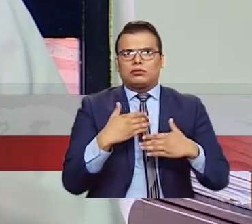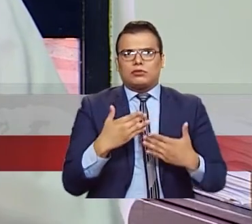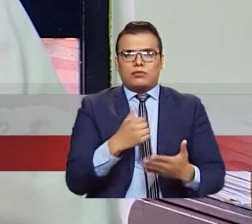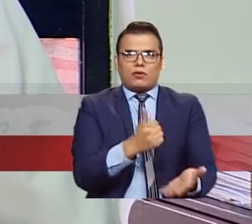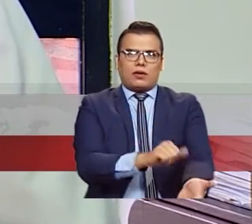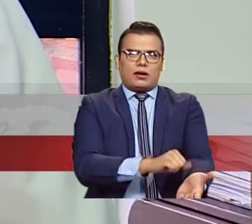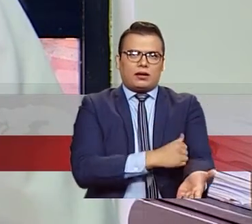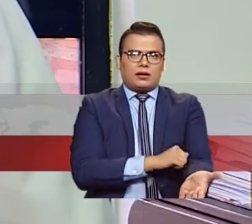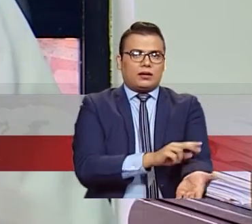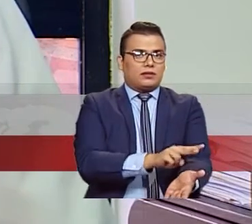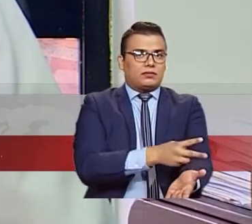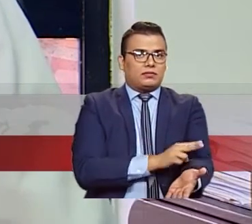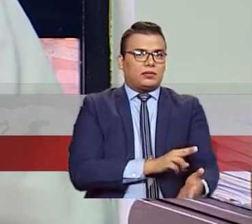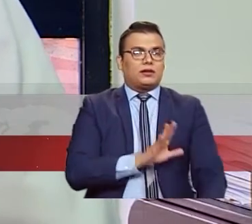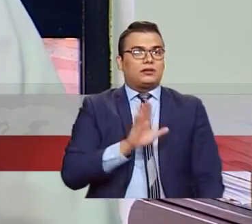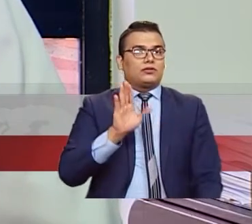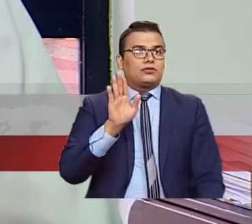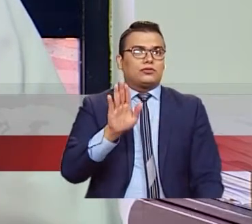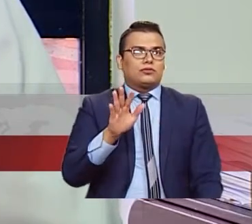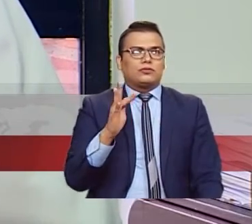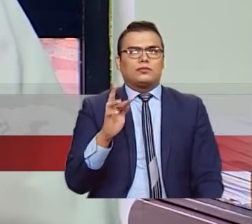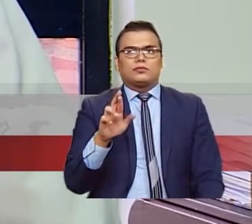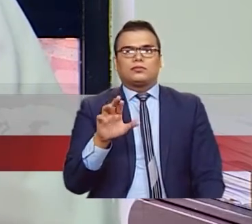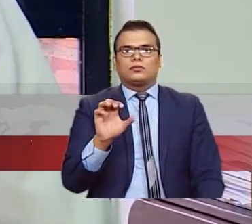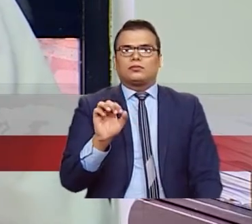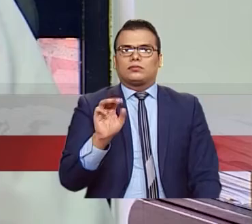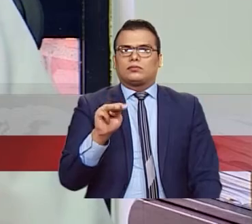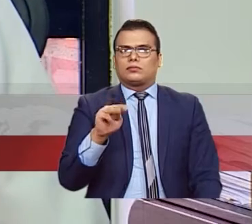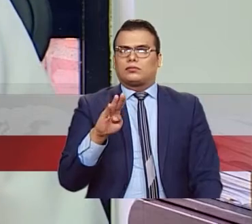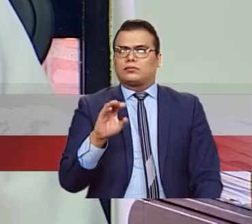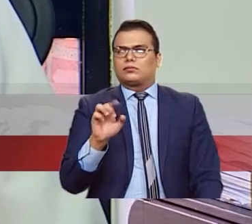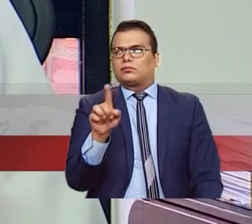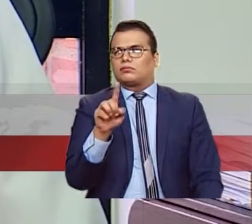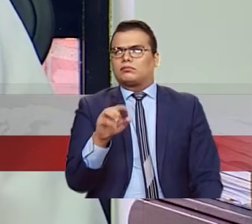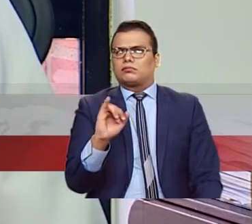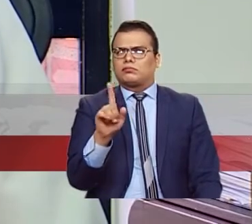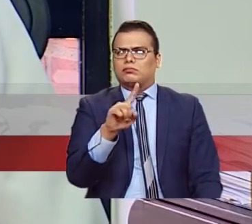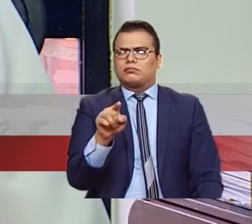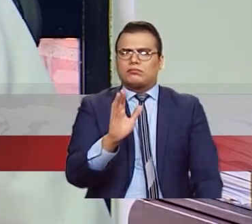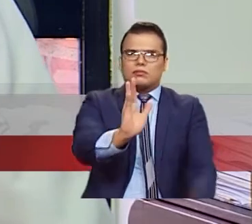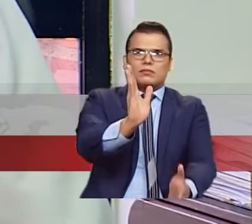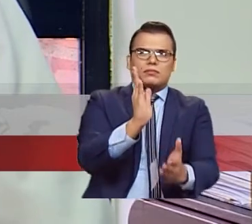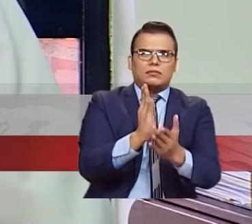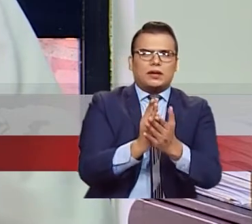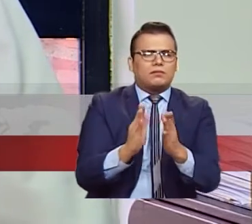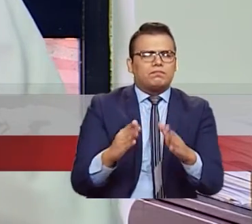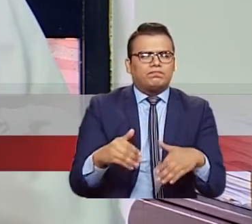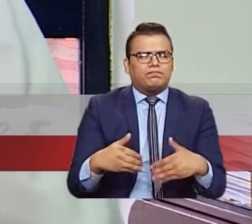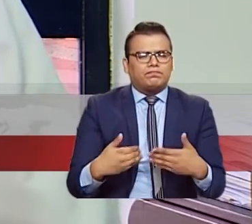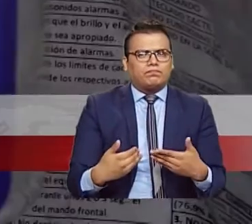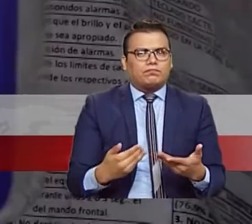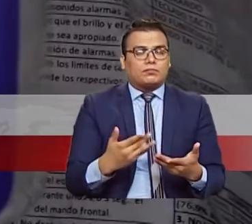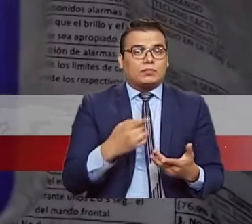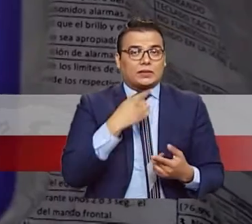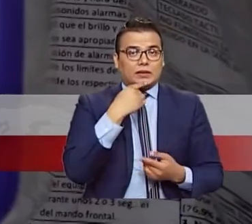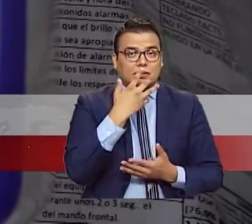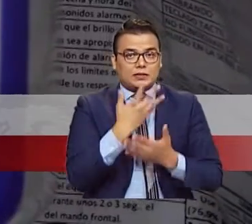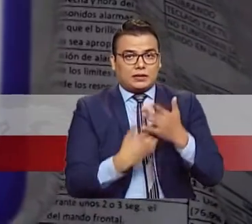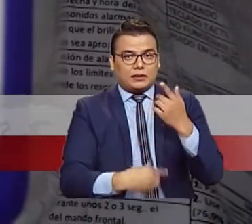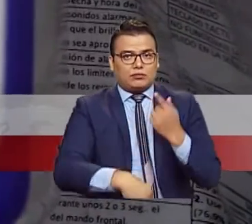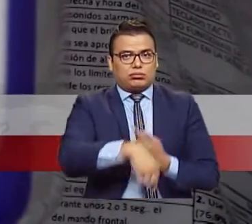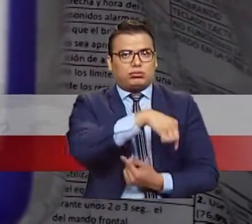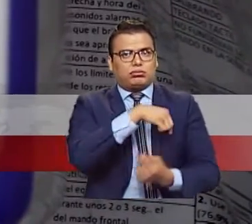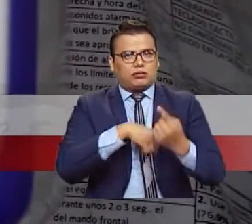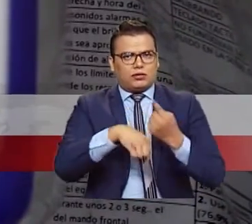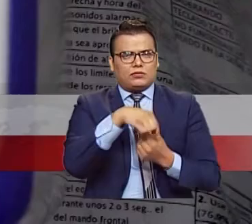la trombosis que produce produce obstrucción de la circulación sanguínea una causa que conocemos